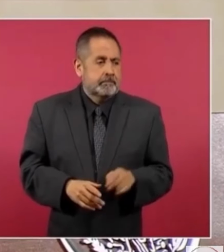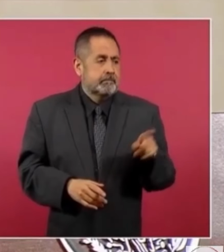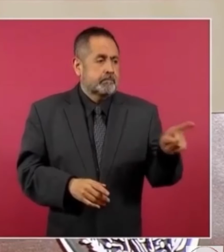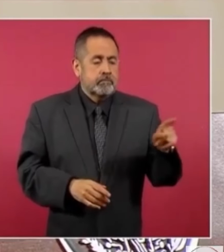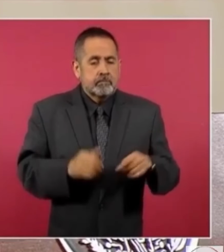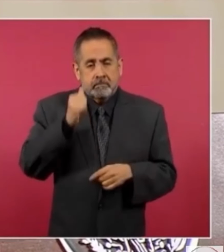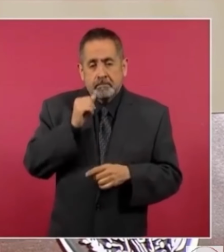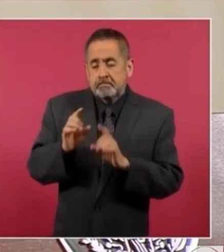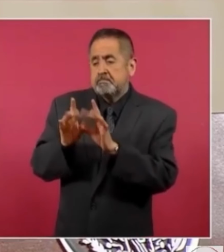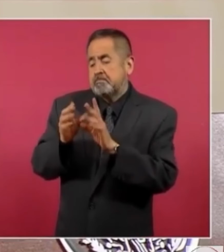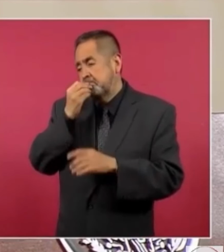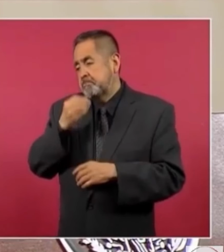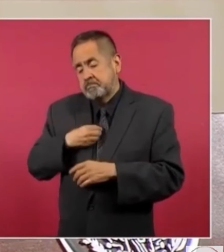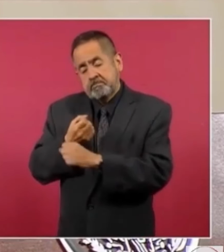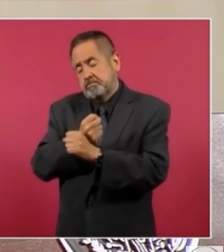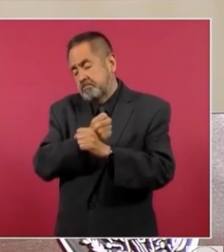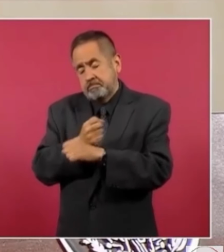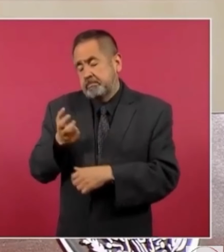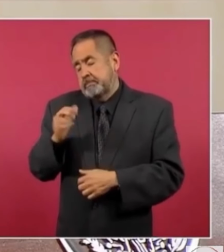doloroso, pero se necesita.